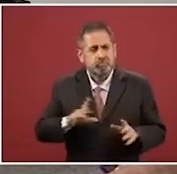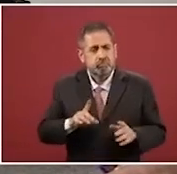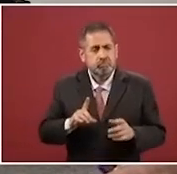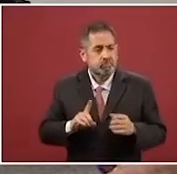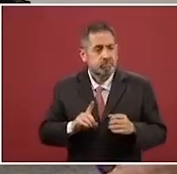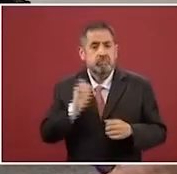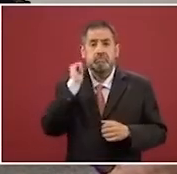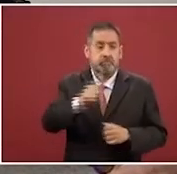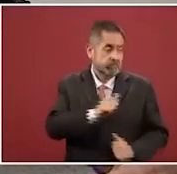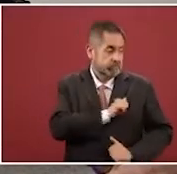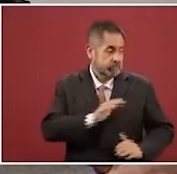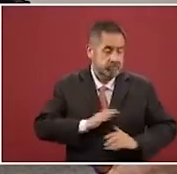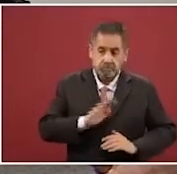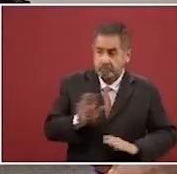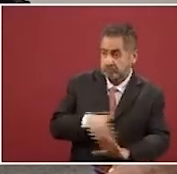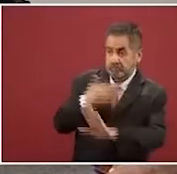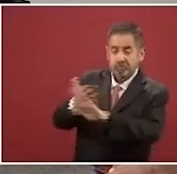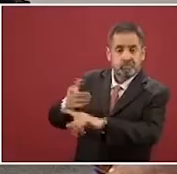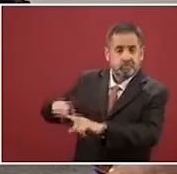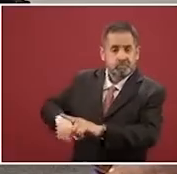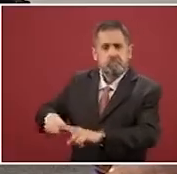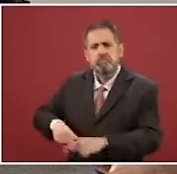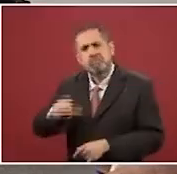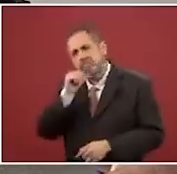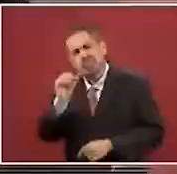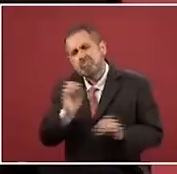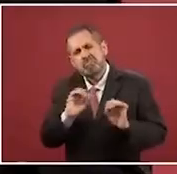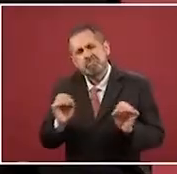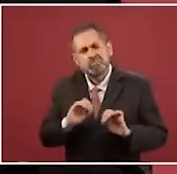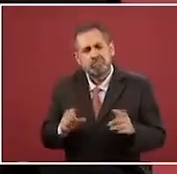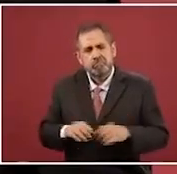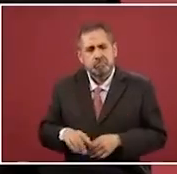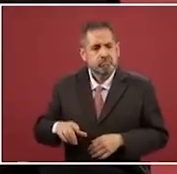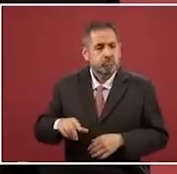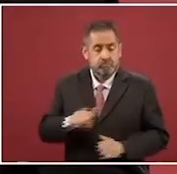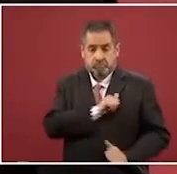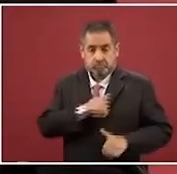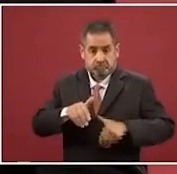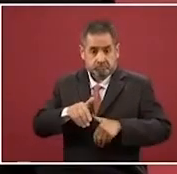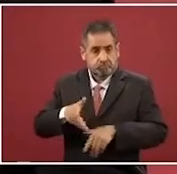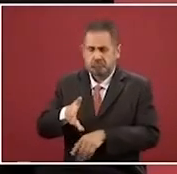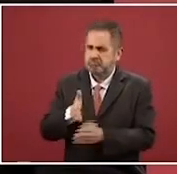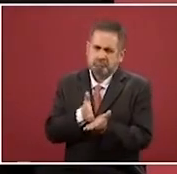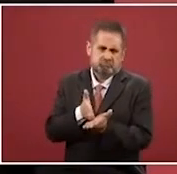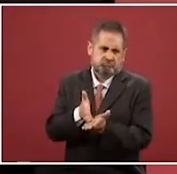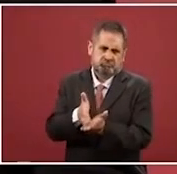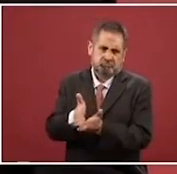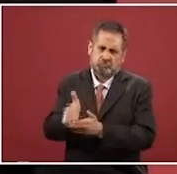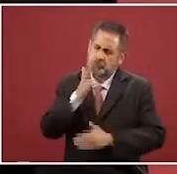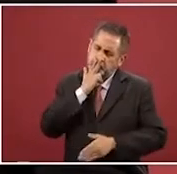de Estado y que es un ejército leal,